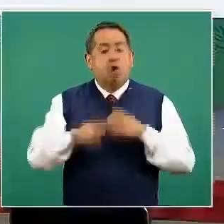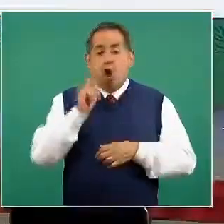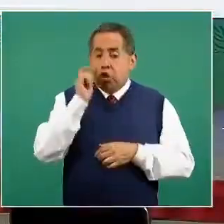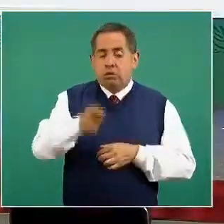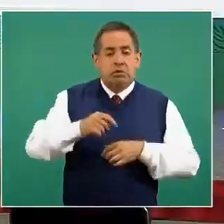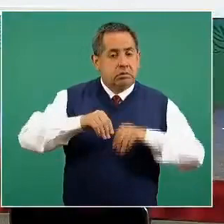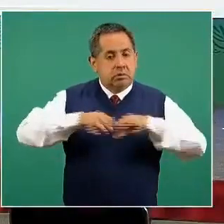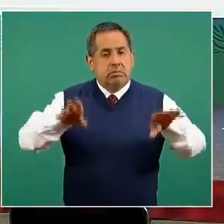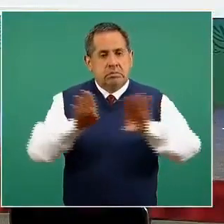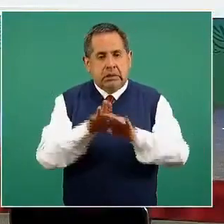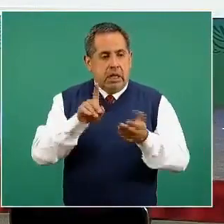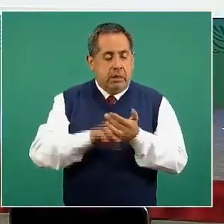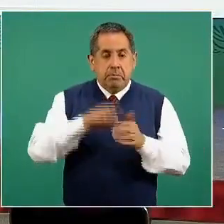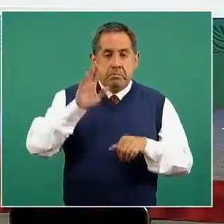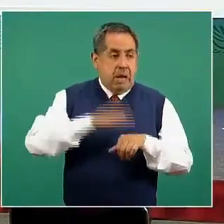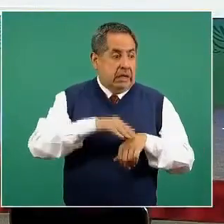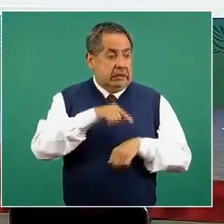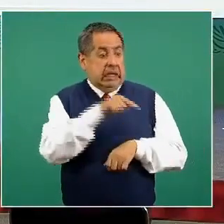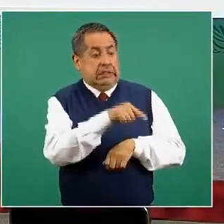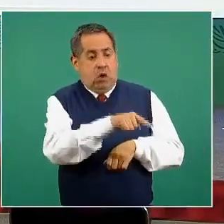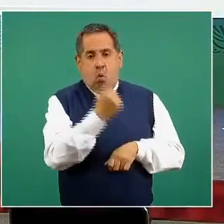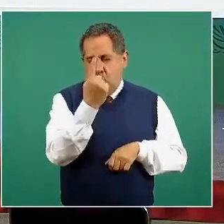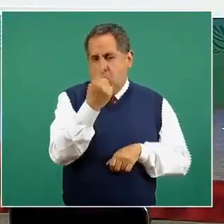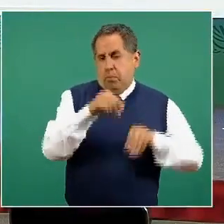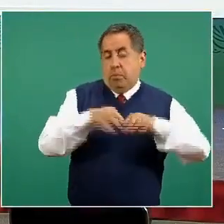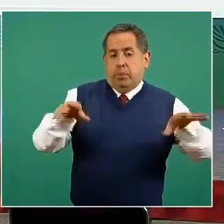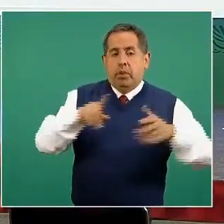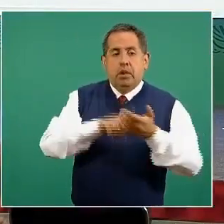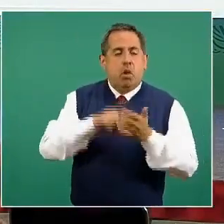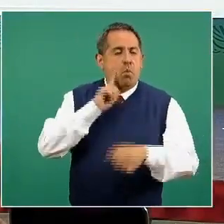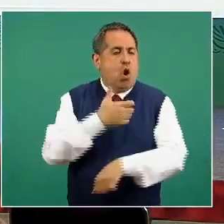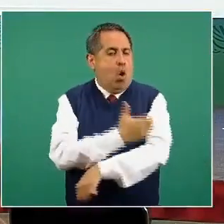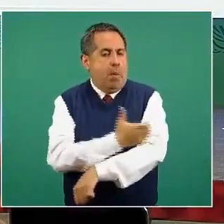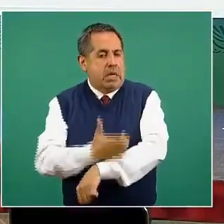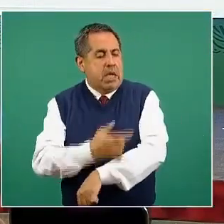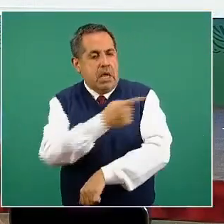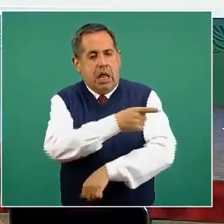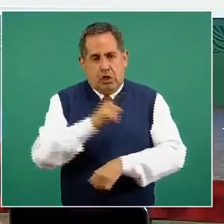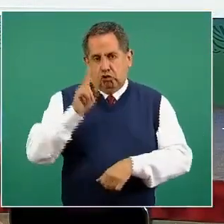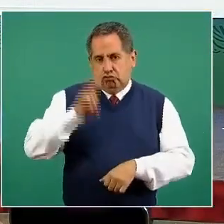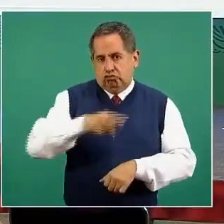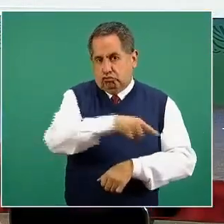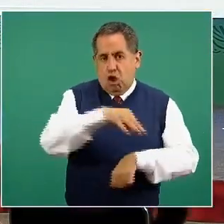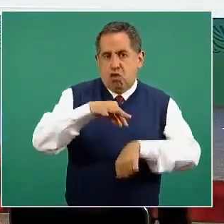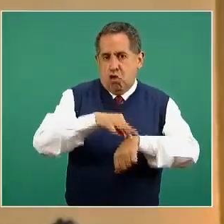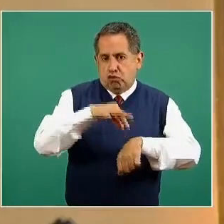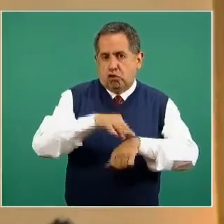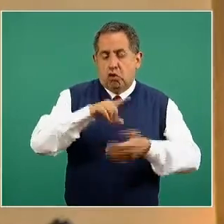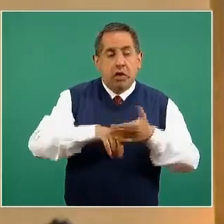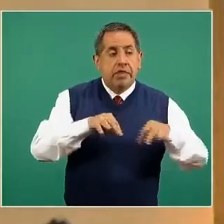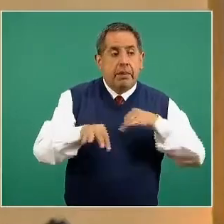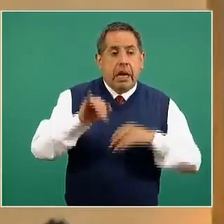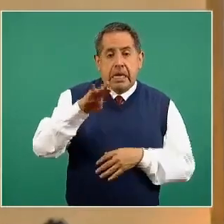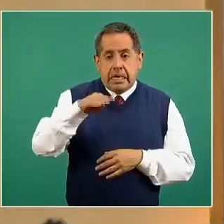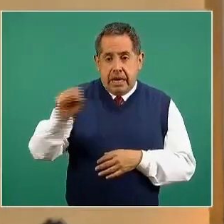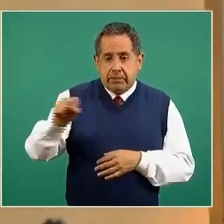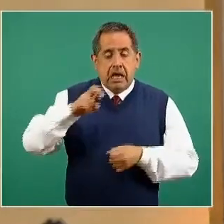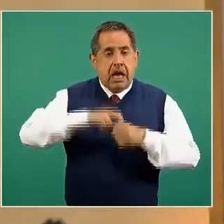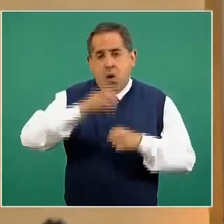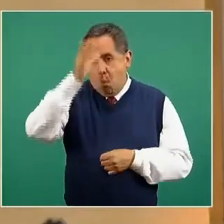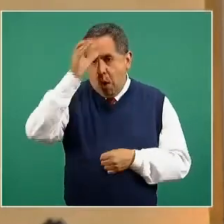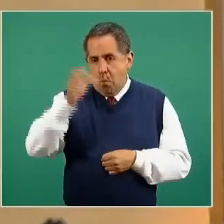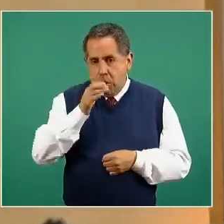hasta el momento ha sido más trascendente, y se trata de una compañera médica, trabajadora del Seguro Social en